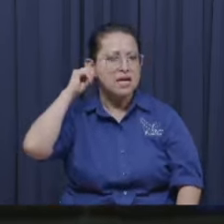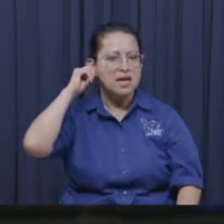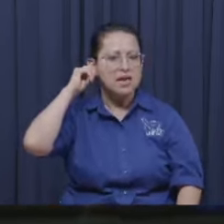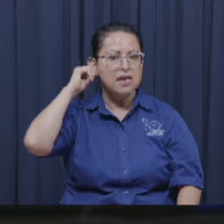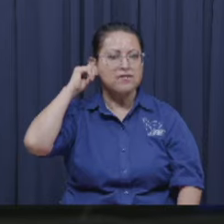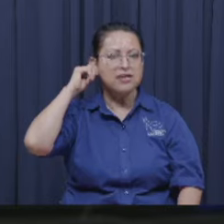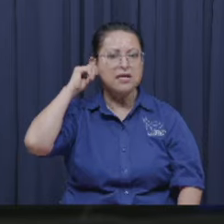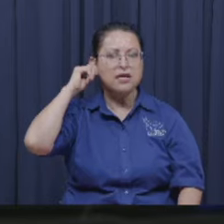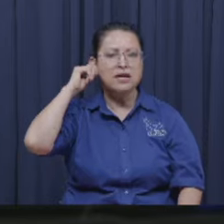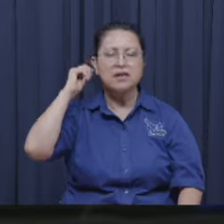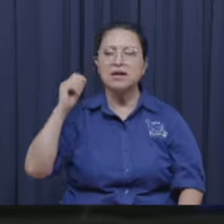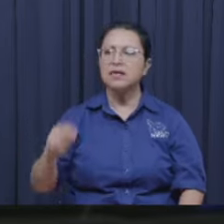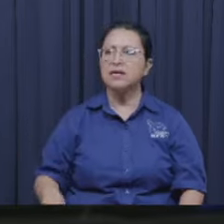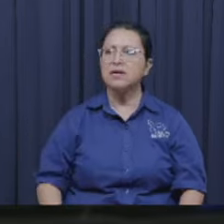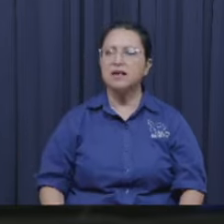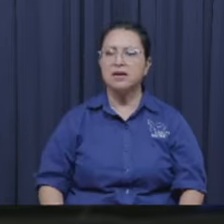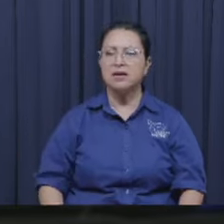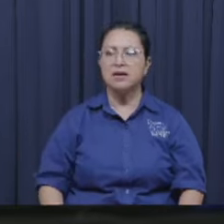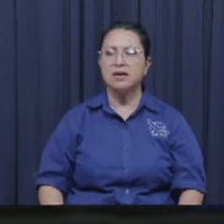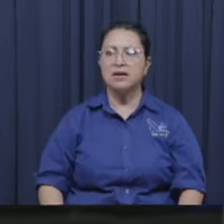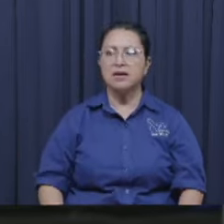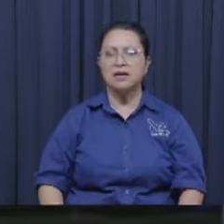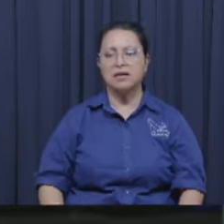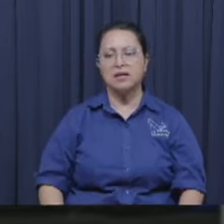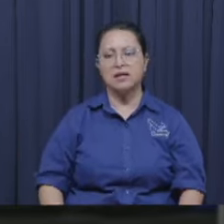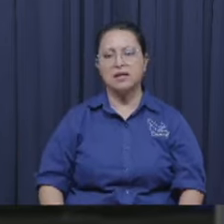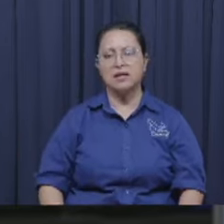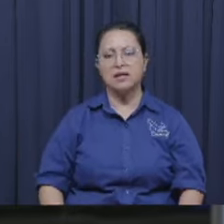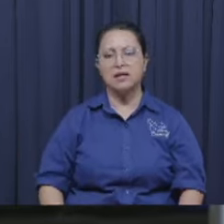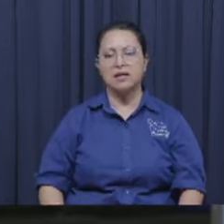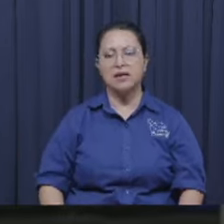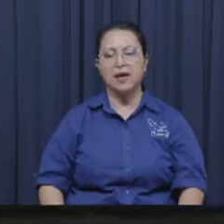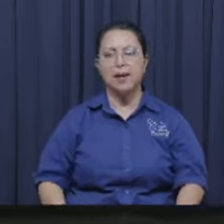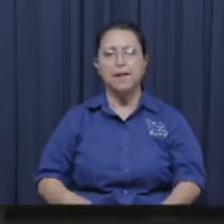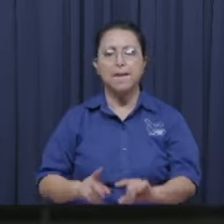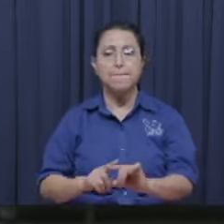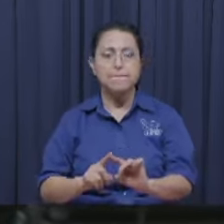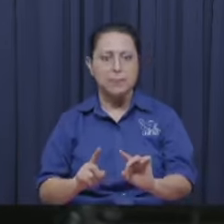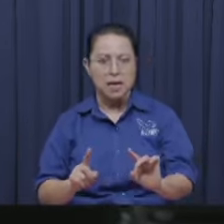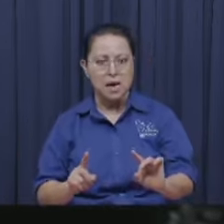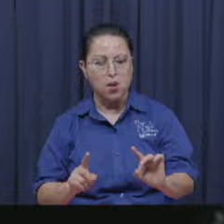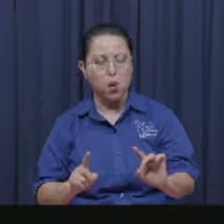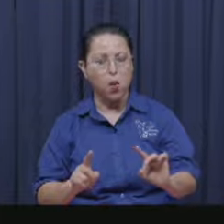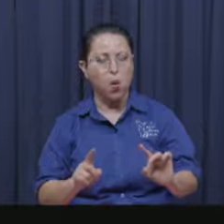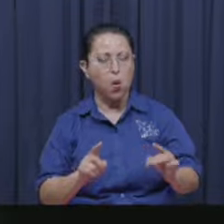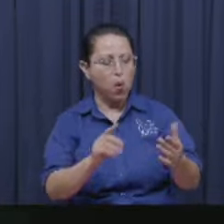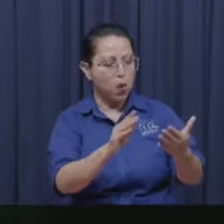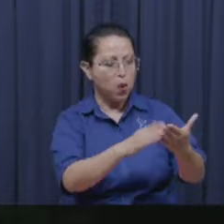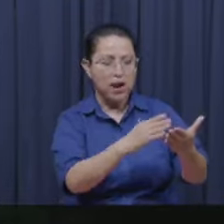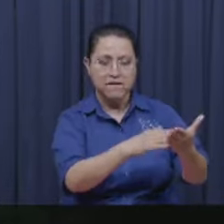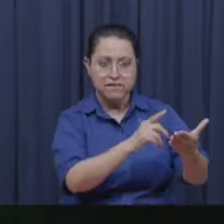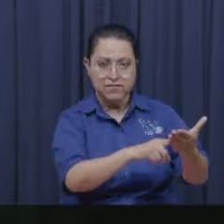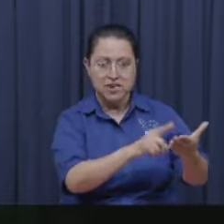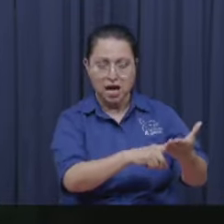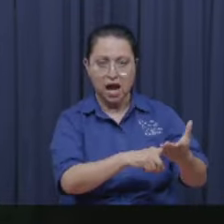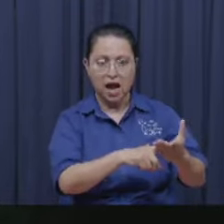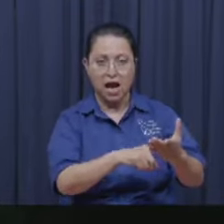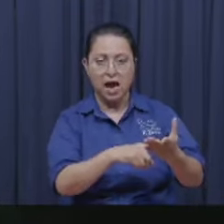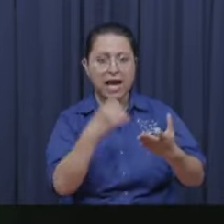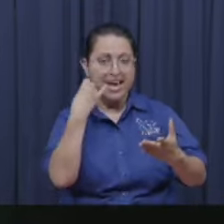being. Va. Así se tendría que decir. Pero ni sabe que la King James lo que pone es